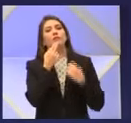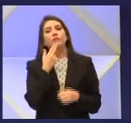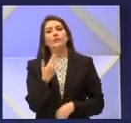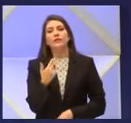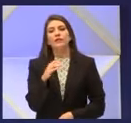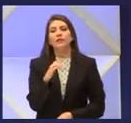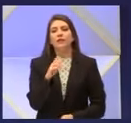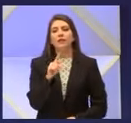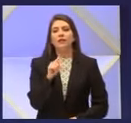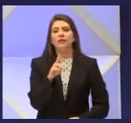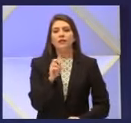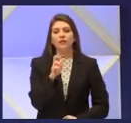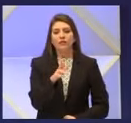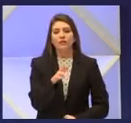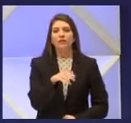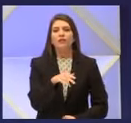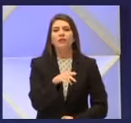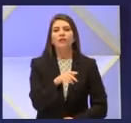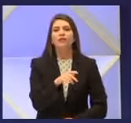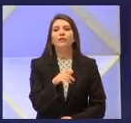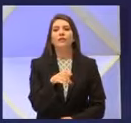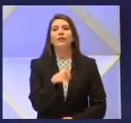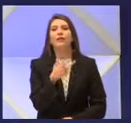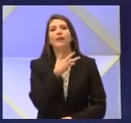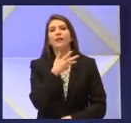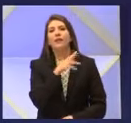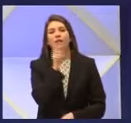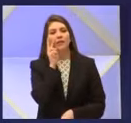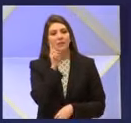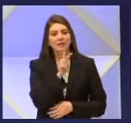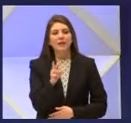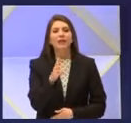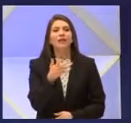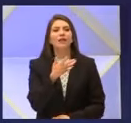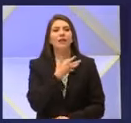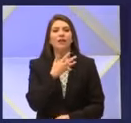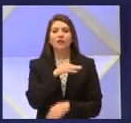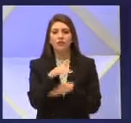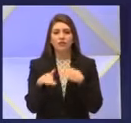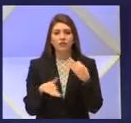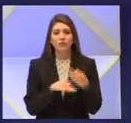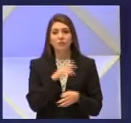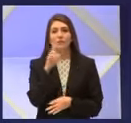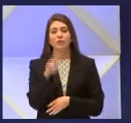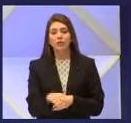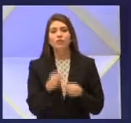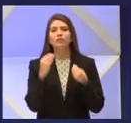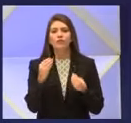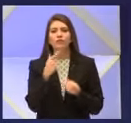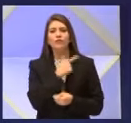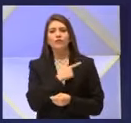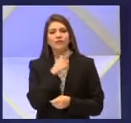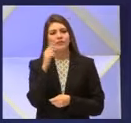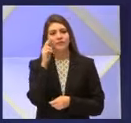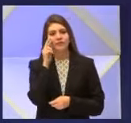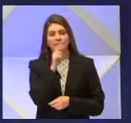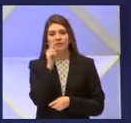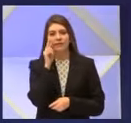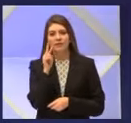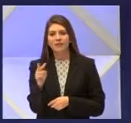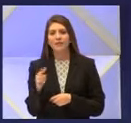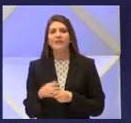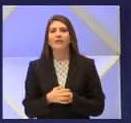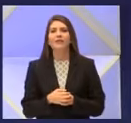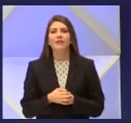estamos flaqueado a todos de veras me da mucho gusto verlos un poco más